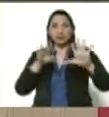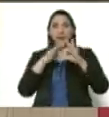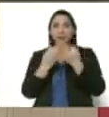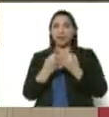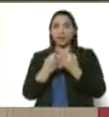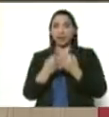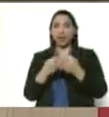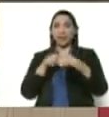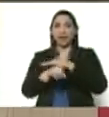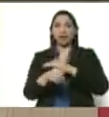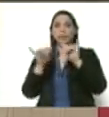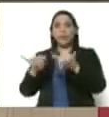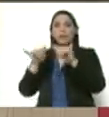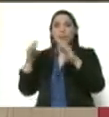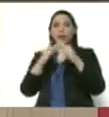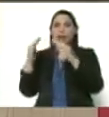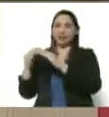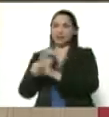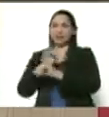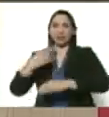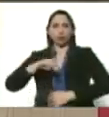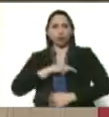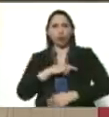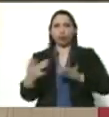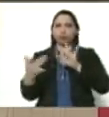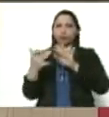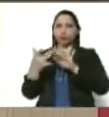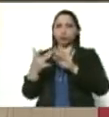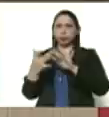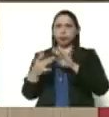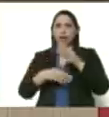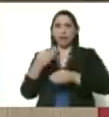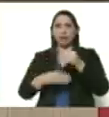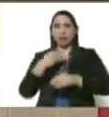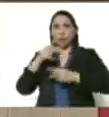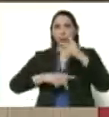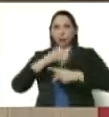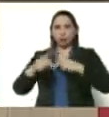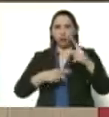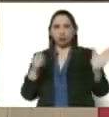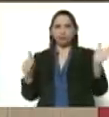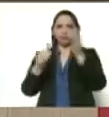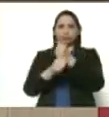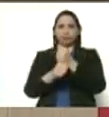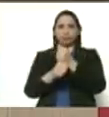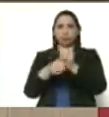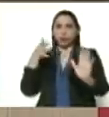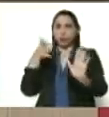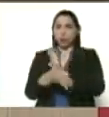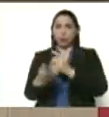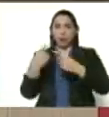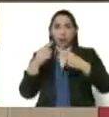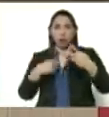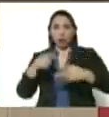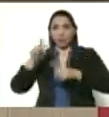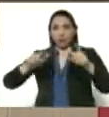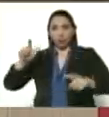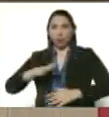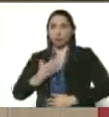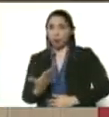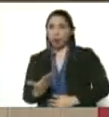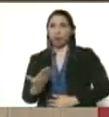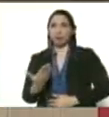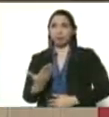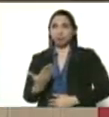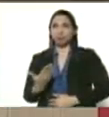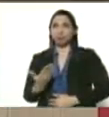Ya nosotros en este caso de contacto directo estamos haciendo el proceso de detección sobre otras personas que puedan haber